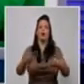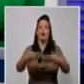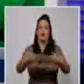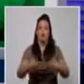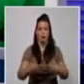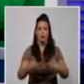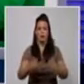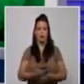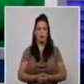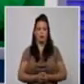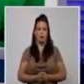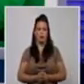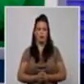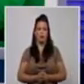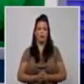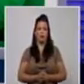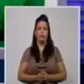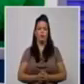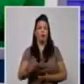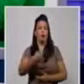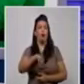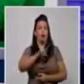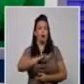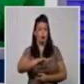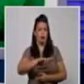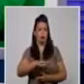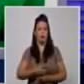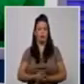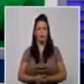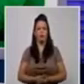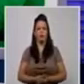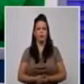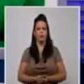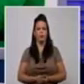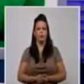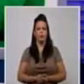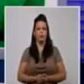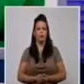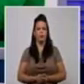Ayer se planteaba que en algunos países,